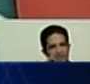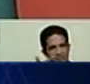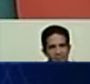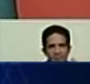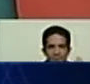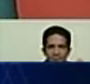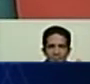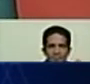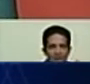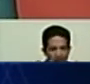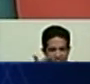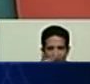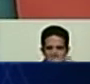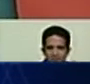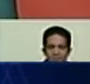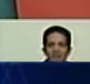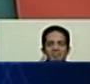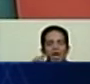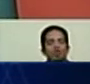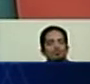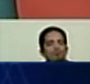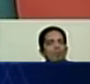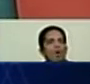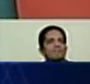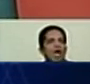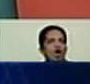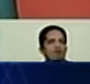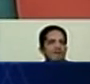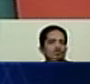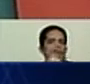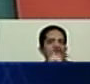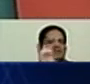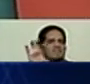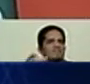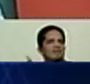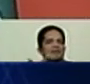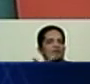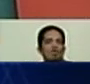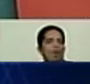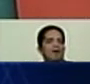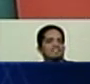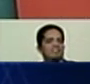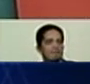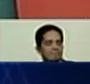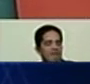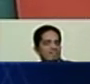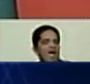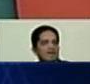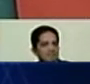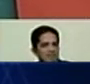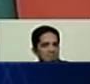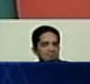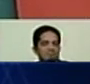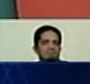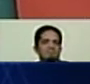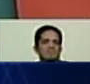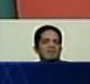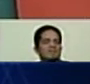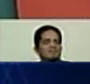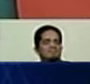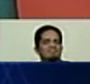esta componenda de un grupo de gobiernos intolerantes de la derecha regional, con estas